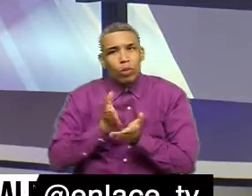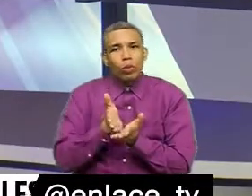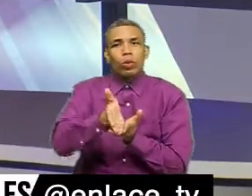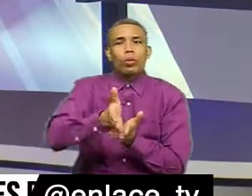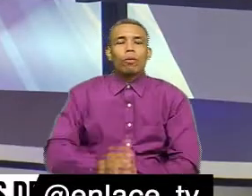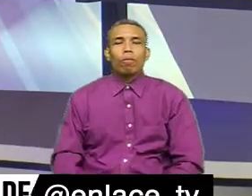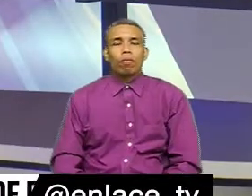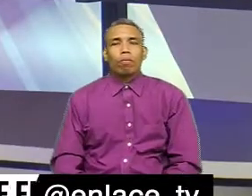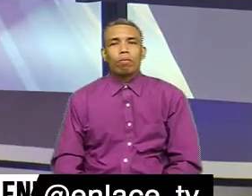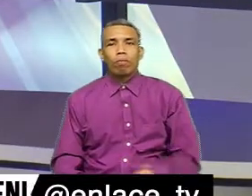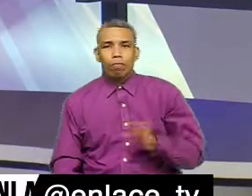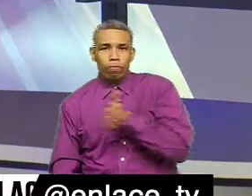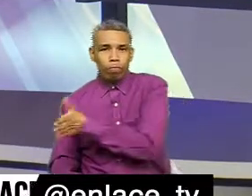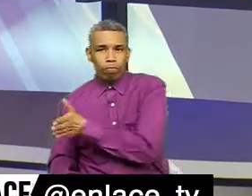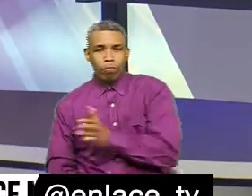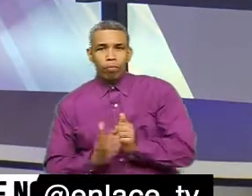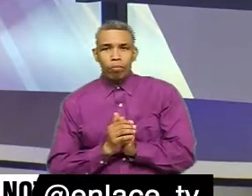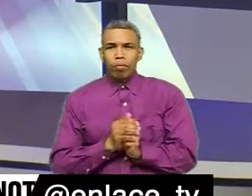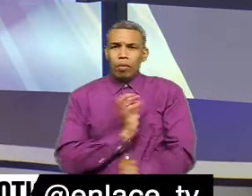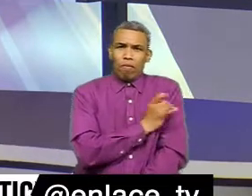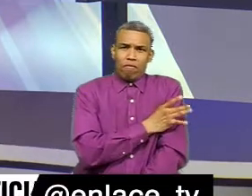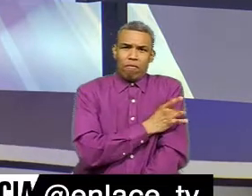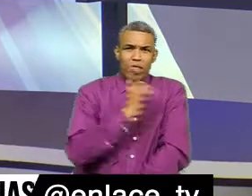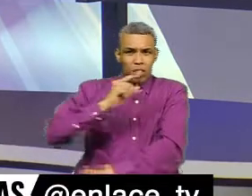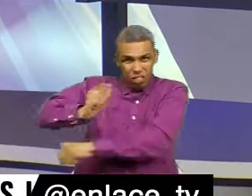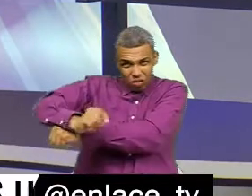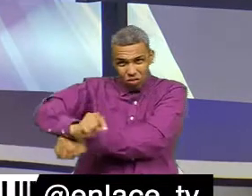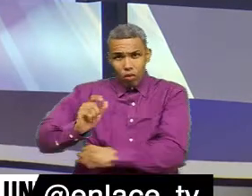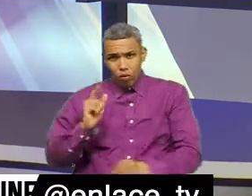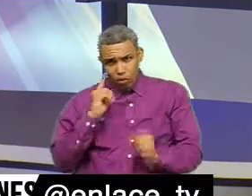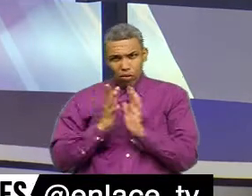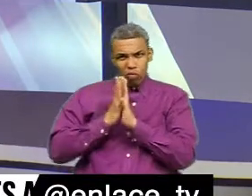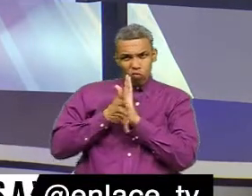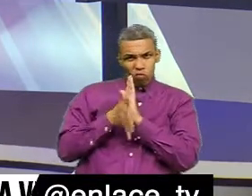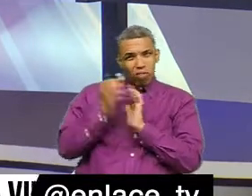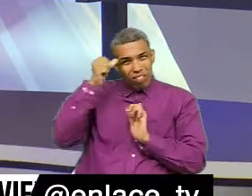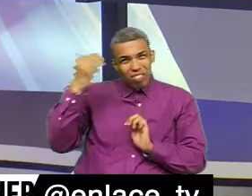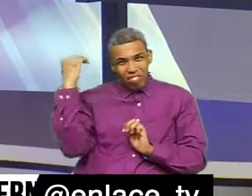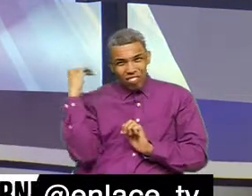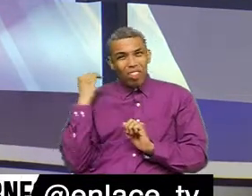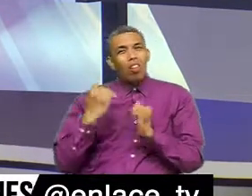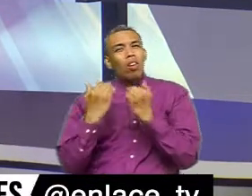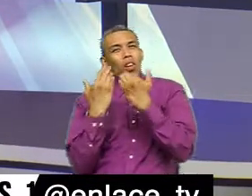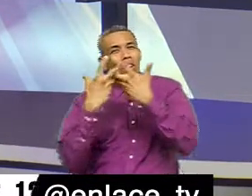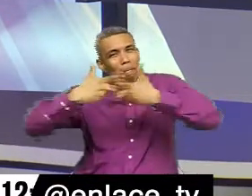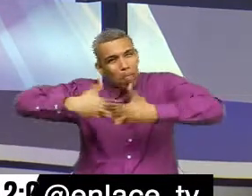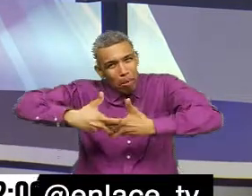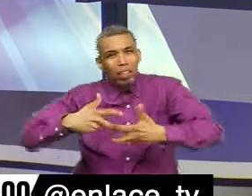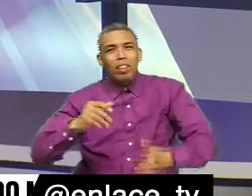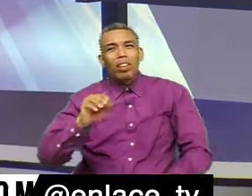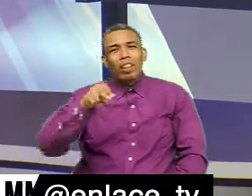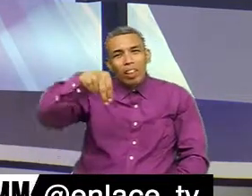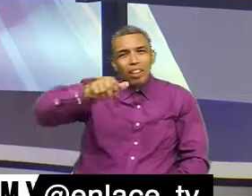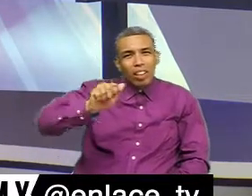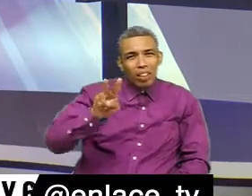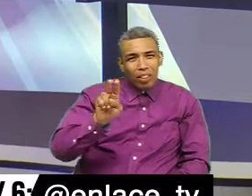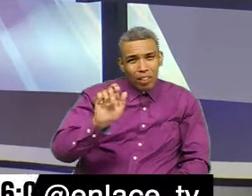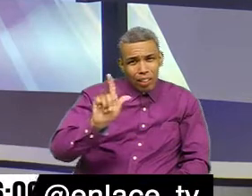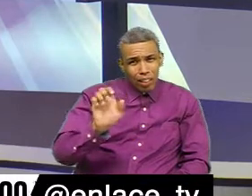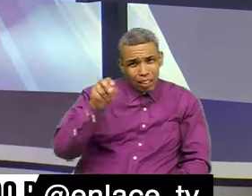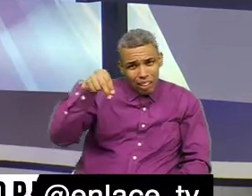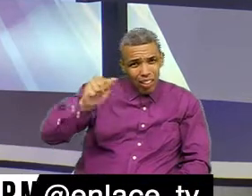La Fiscalía General de la Nación descartó que se haya presentado soborno alguno en la adjudicación al consorcio Navelena del contrato de navegabilidad del río